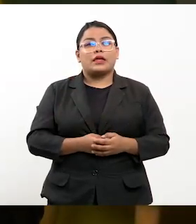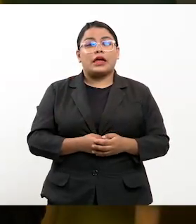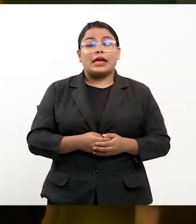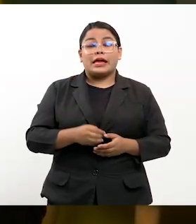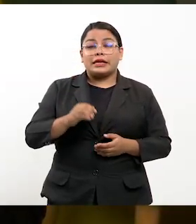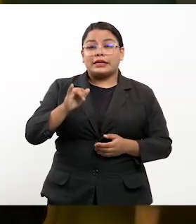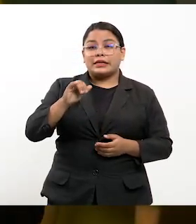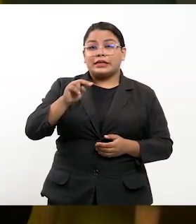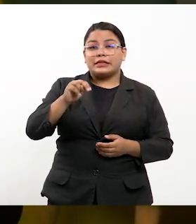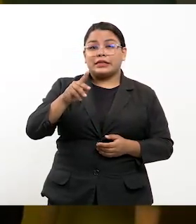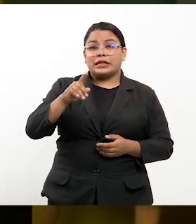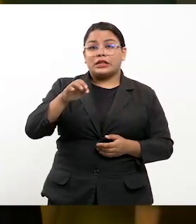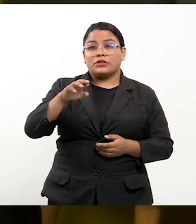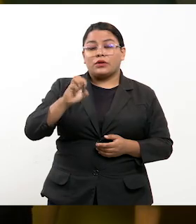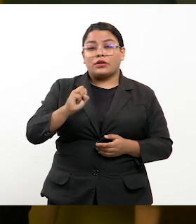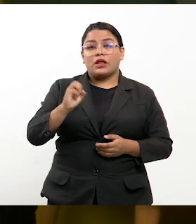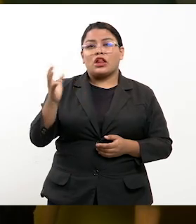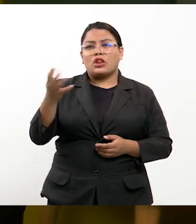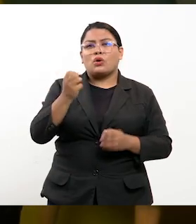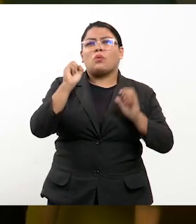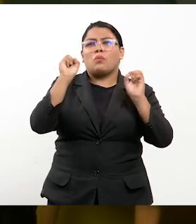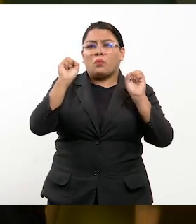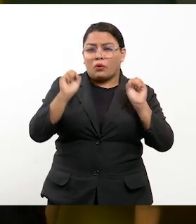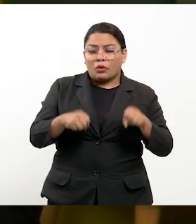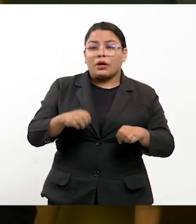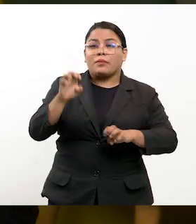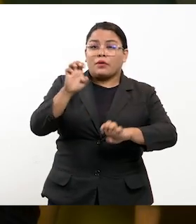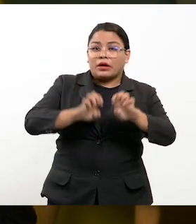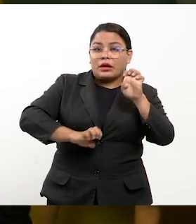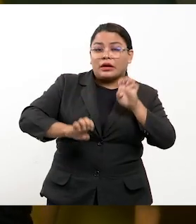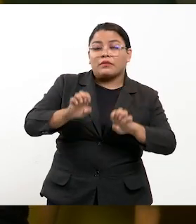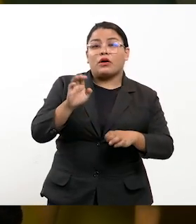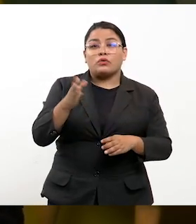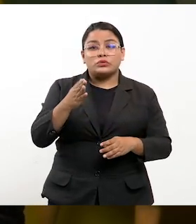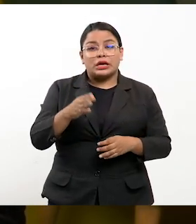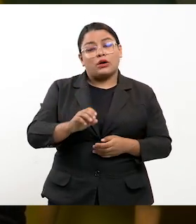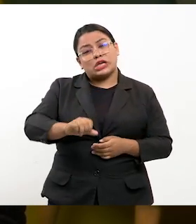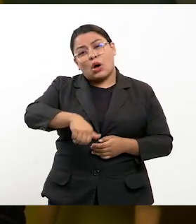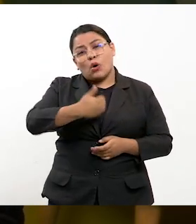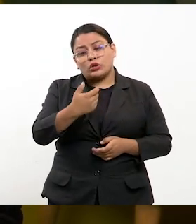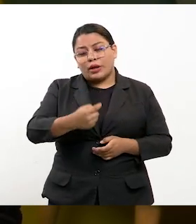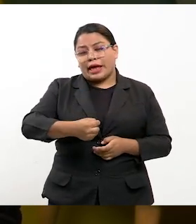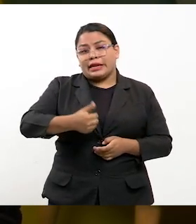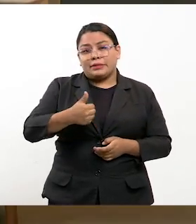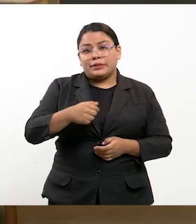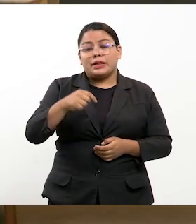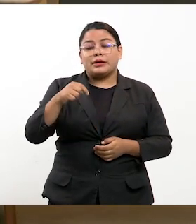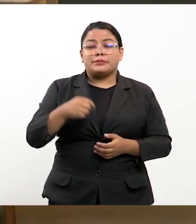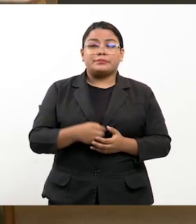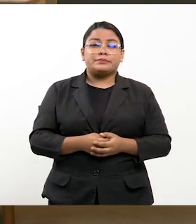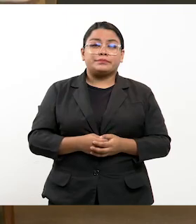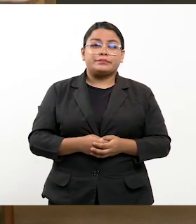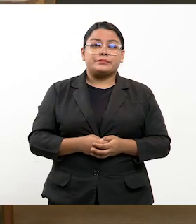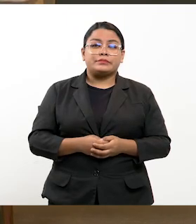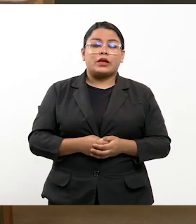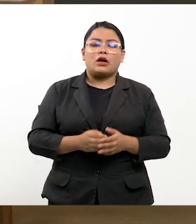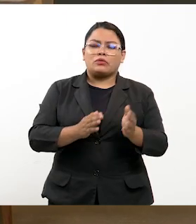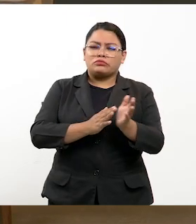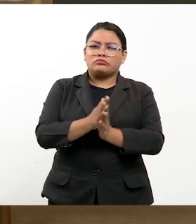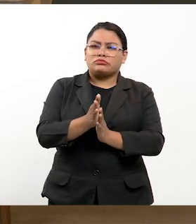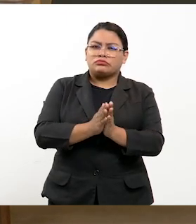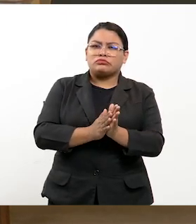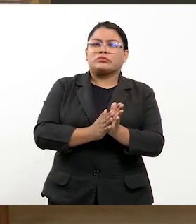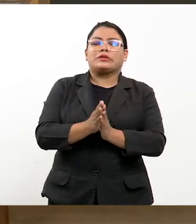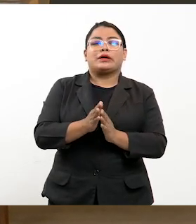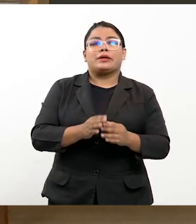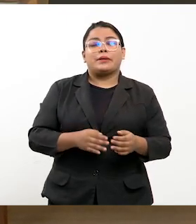aquellos indicadores de logro que sí podemos evaluar en una prueba escrita. Ok, Marlene, me parece muy interesante todo lo que